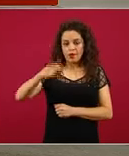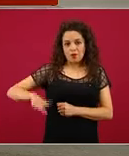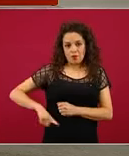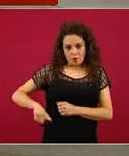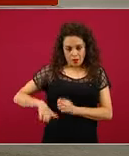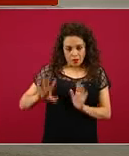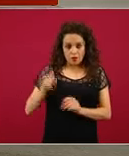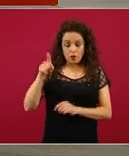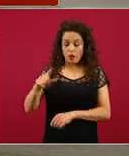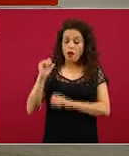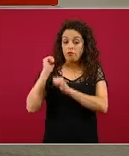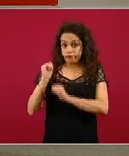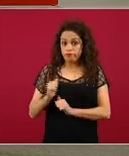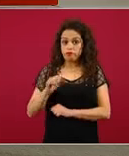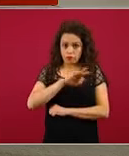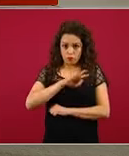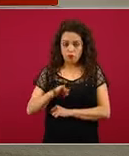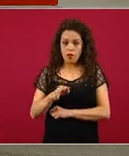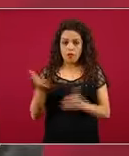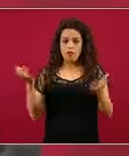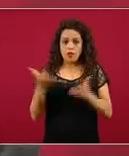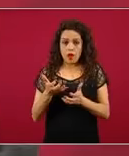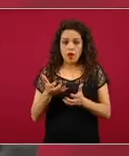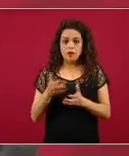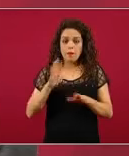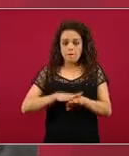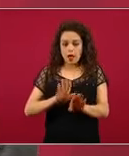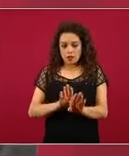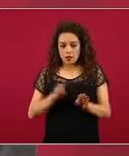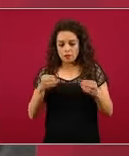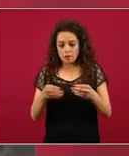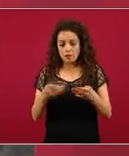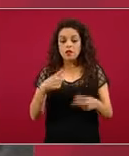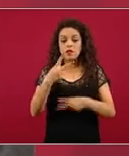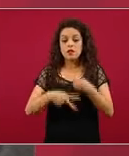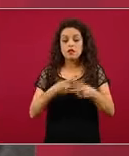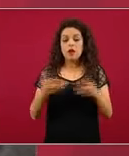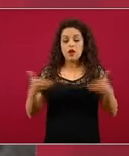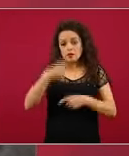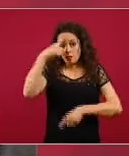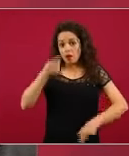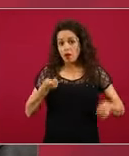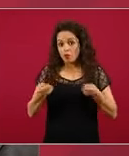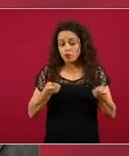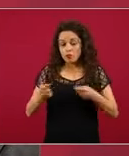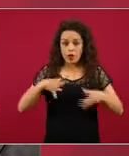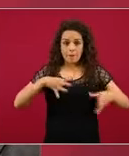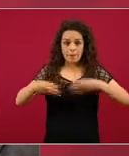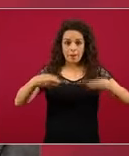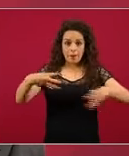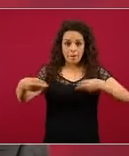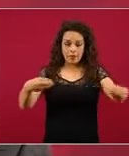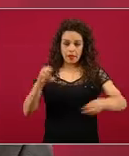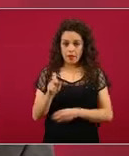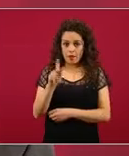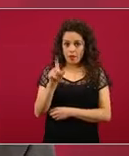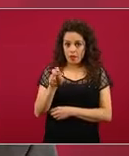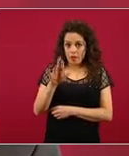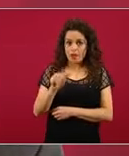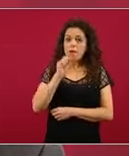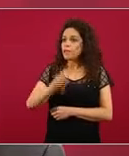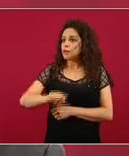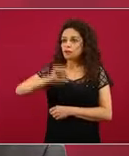de establecer las modalidades específicas de control epidémico, igual ha ocurrido en las